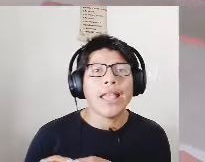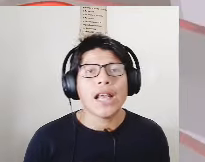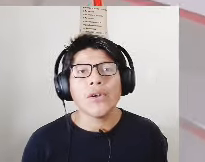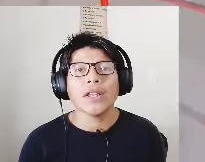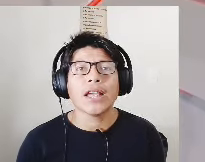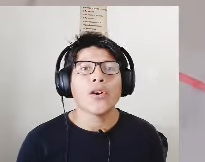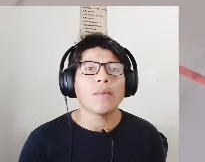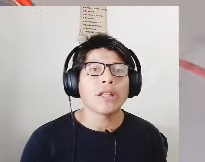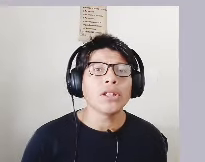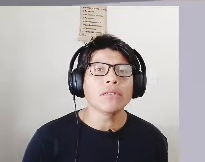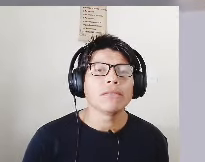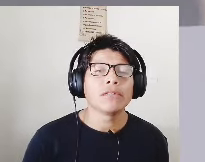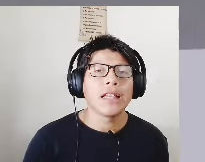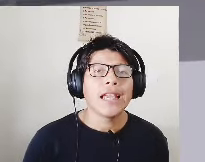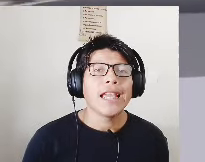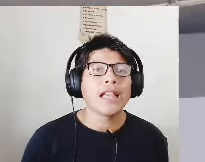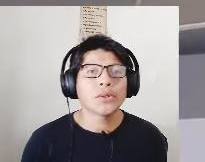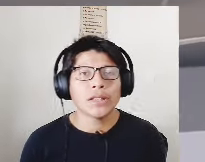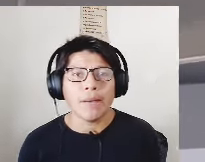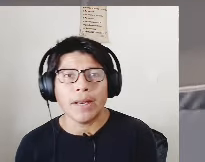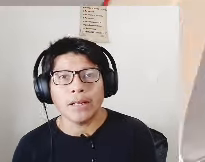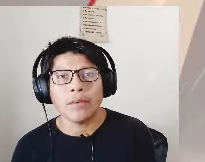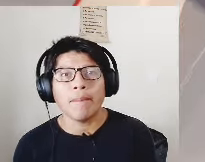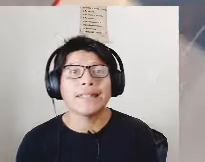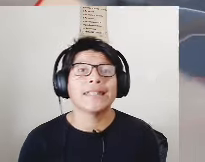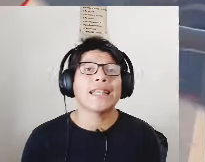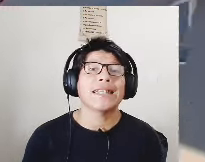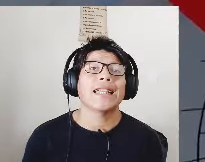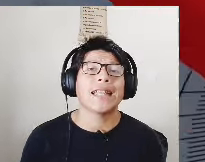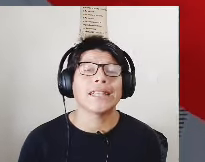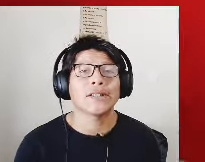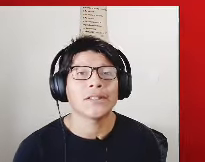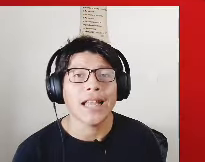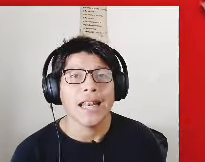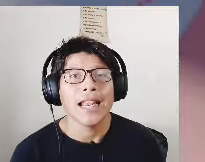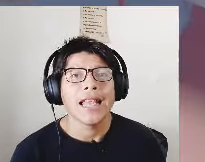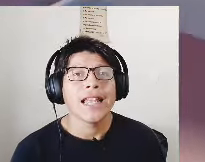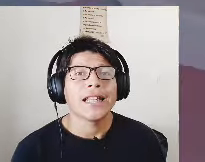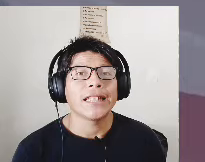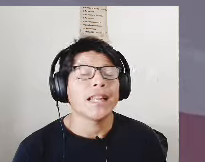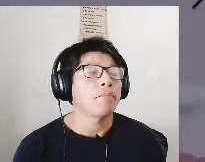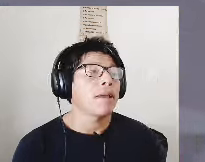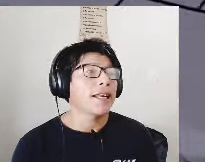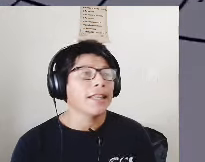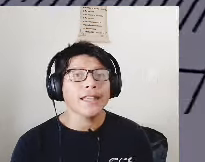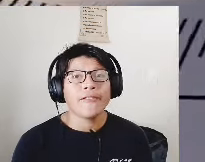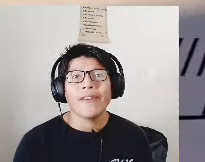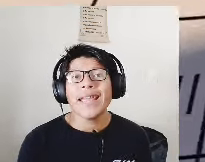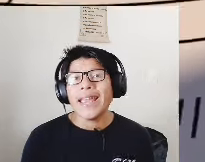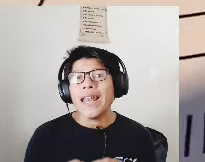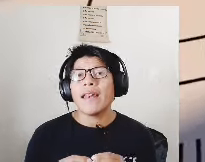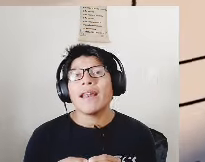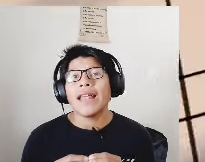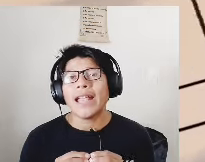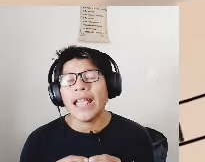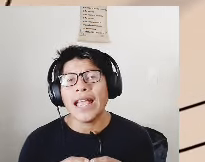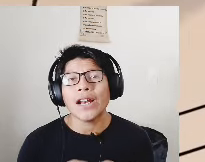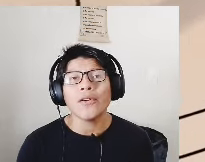peor error que cometió Jesús Zambrano, presidente nacional del PRD. Fue